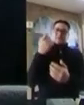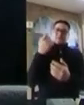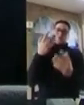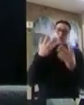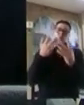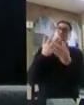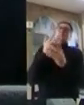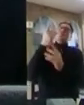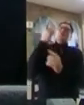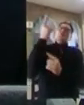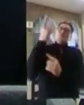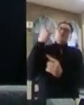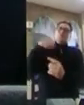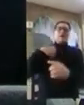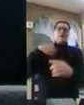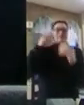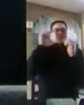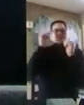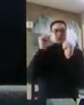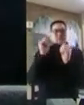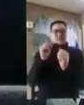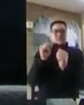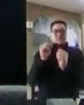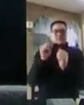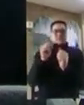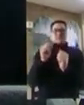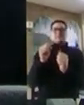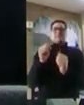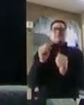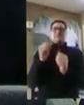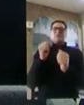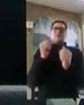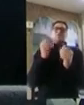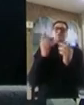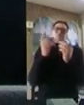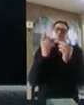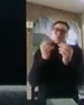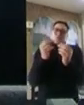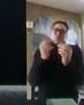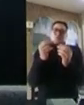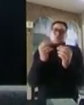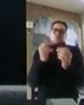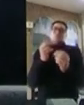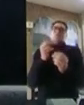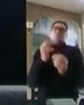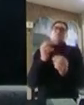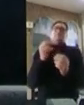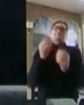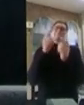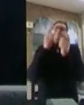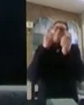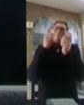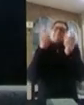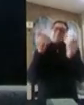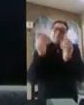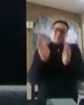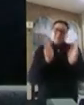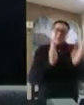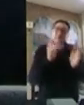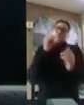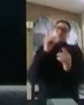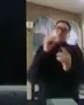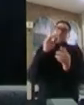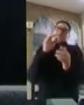puedo alcanzar el gran plan que tú diseñaste para mi vida. Gracias te damos, Señor, por